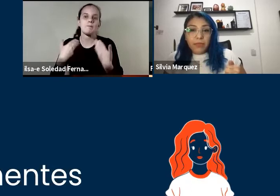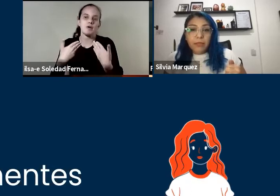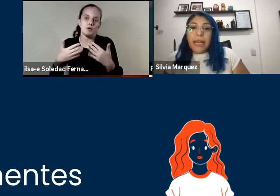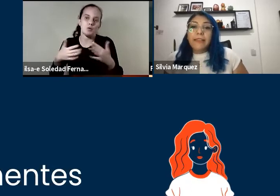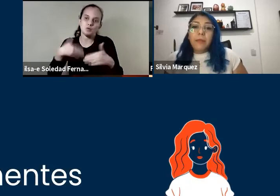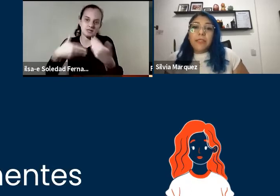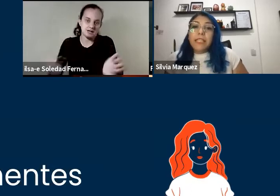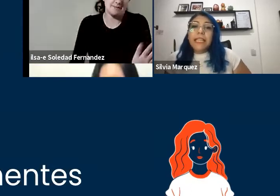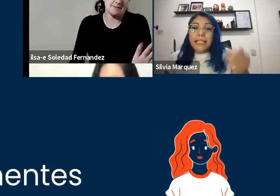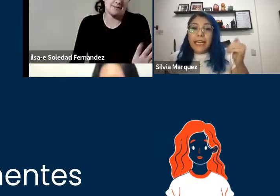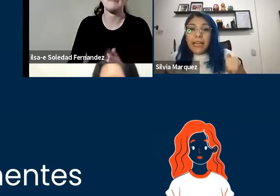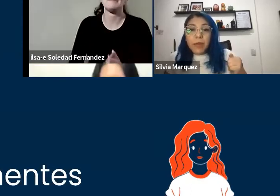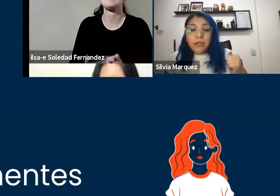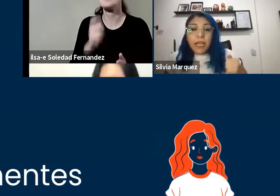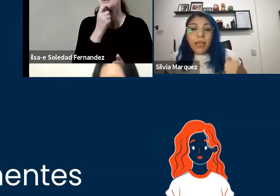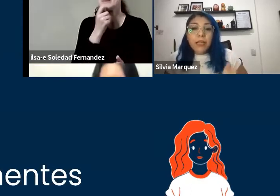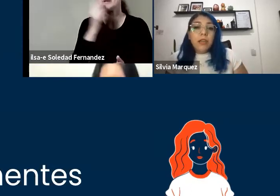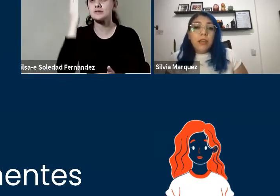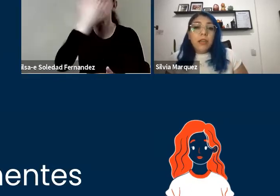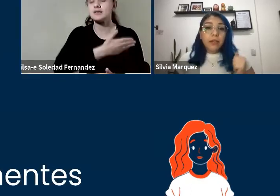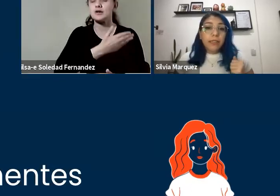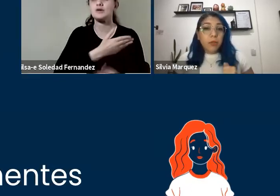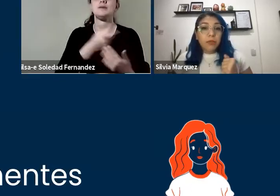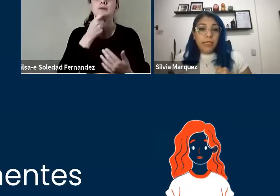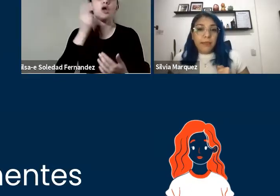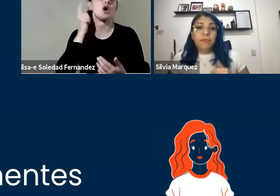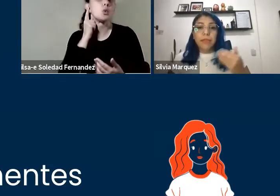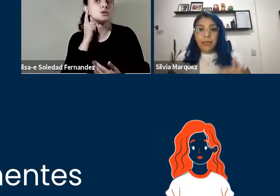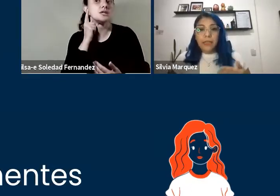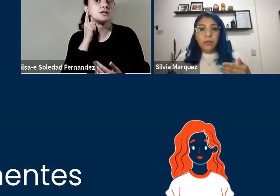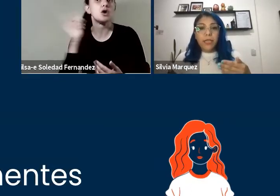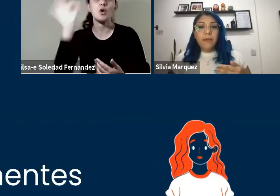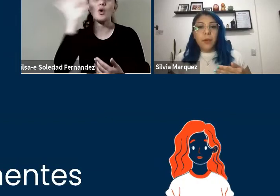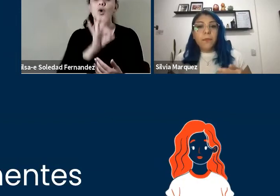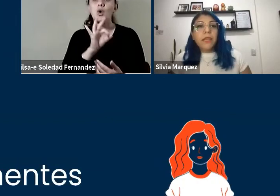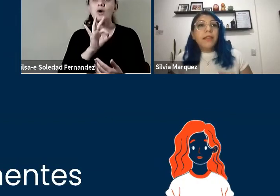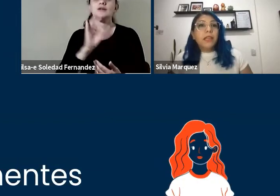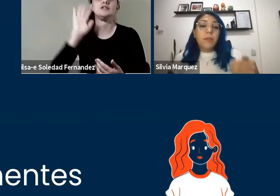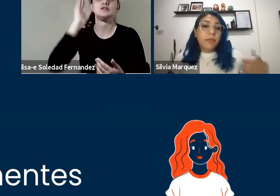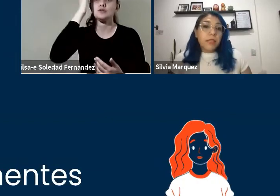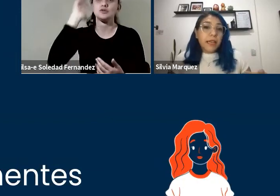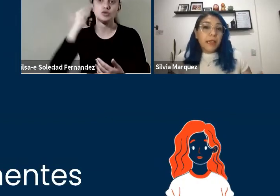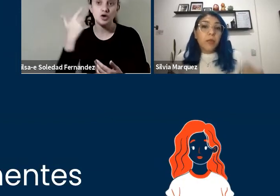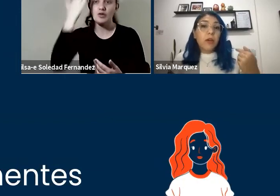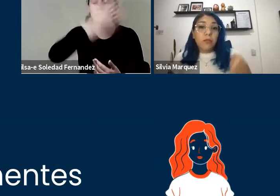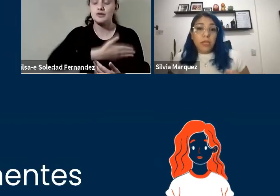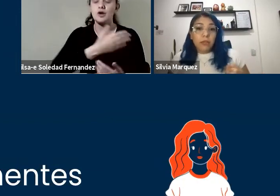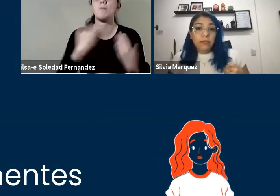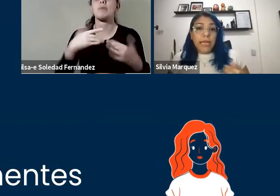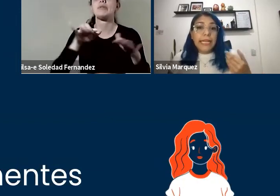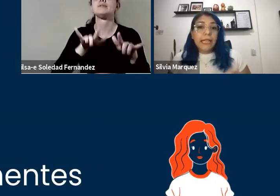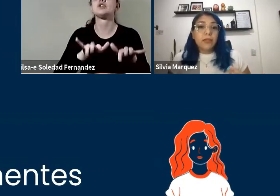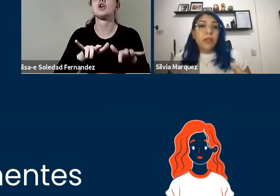información, ¿sí? O sea, la información tiene que llegar a la persona con los sentidos que ésta puede utilizar. En el caso, por ejemplo, de una persona ciega, que pueda